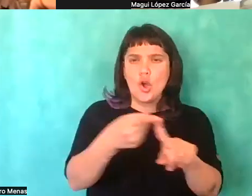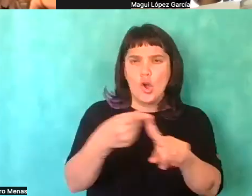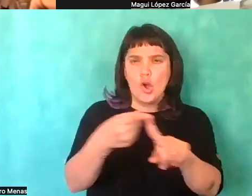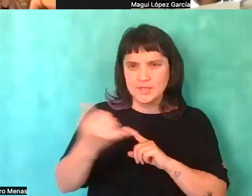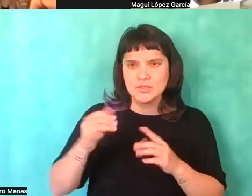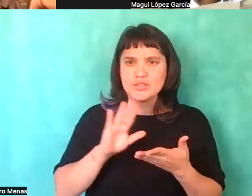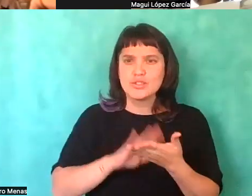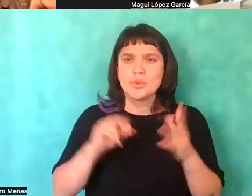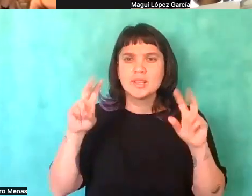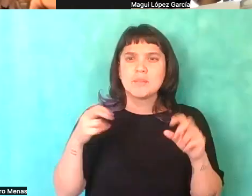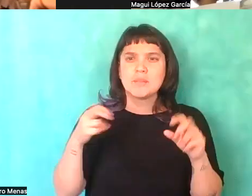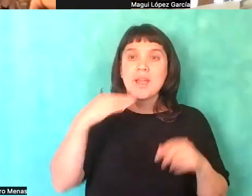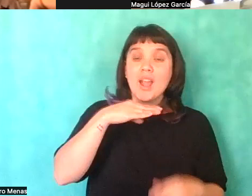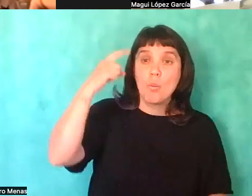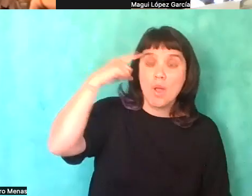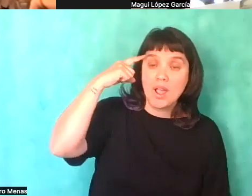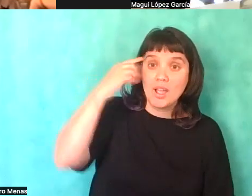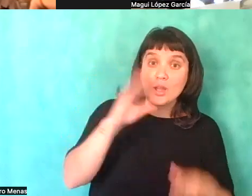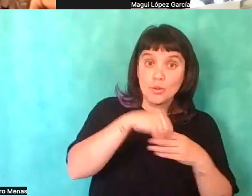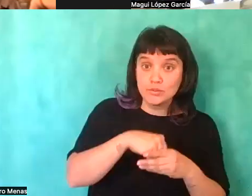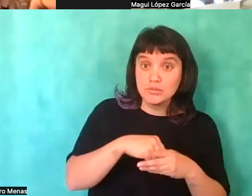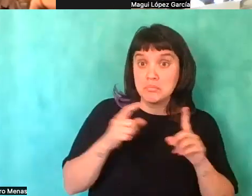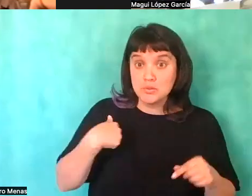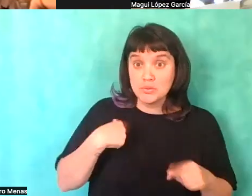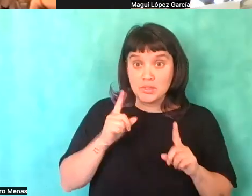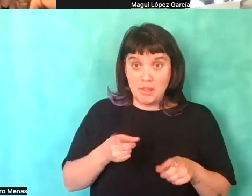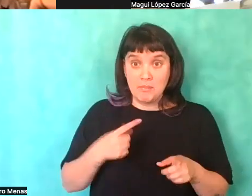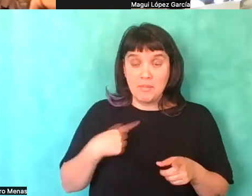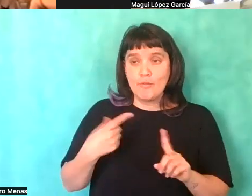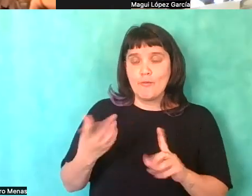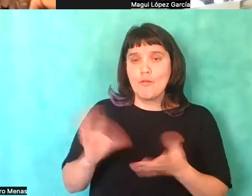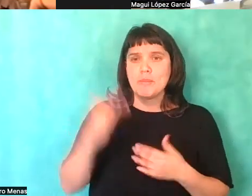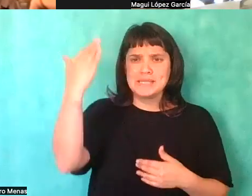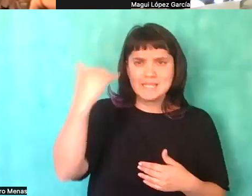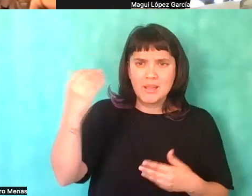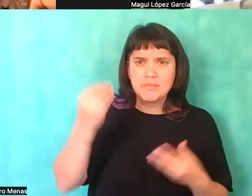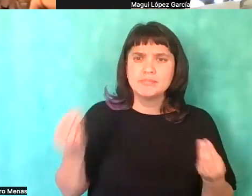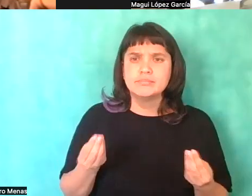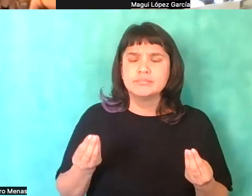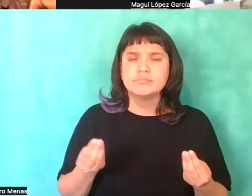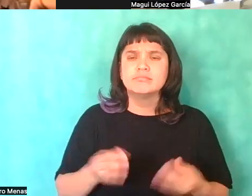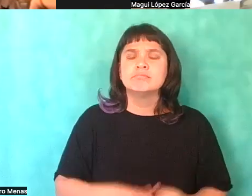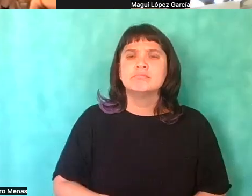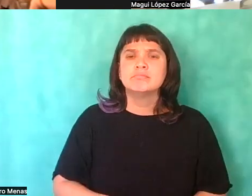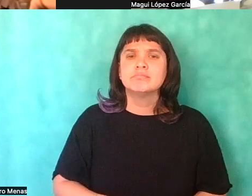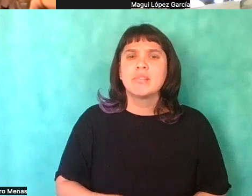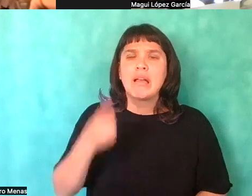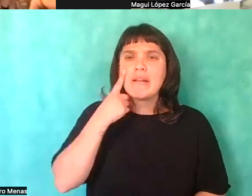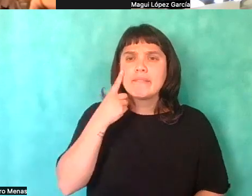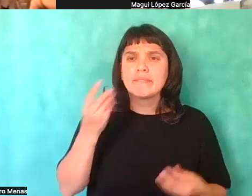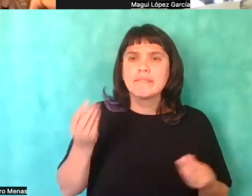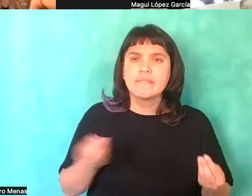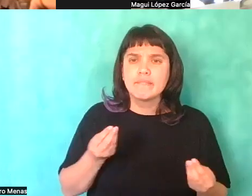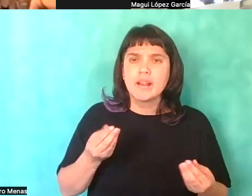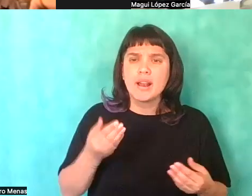torno a la discusión por el lenguaje inclusivo, a mí también me ha pasado que me han contactado para, bueno, a ver, el lenguaje